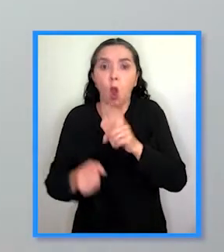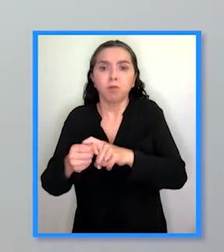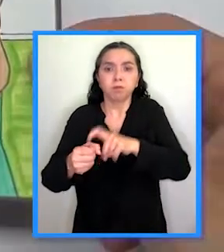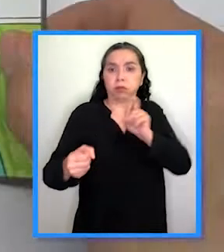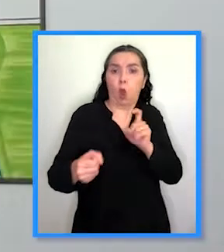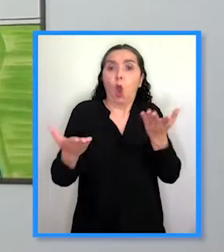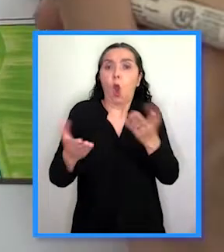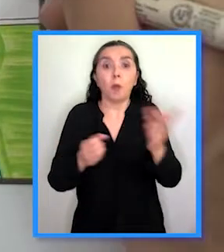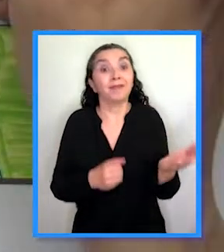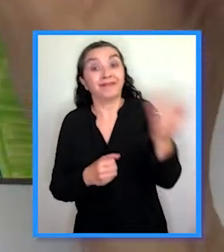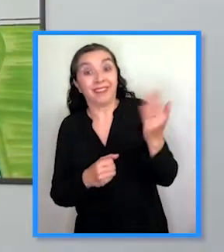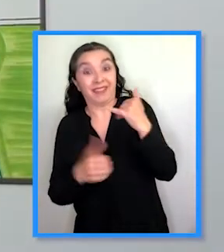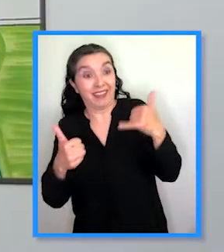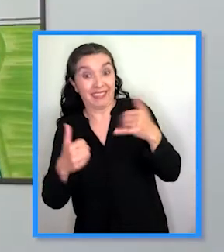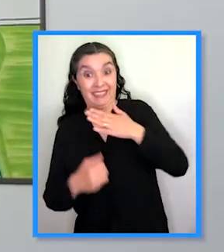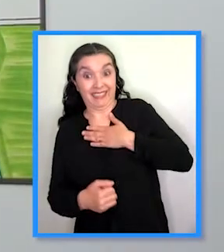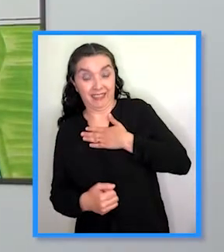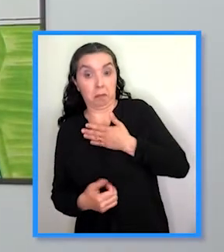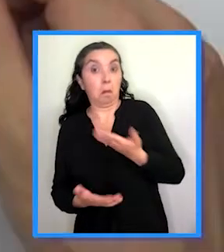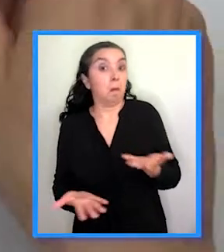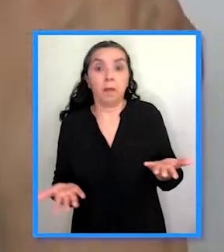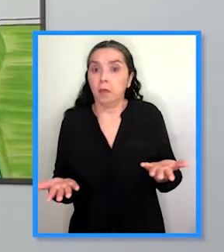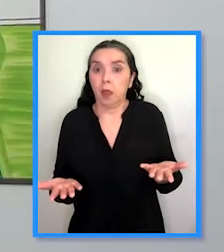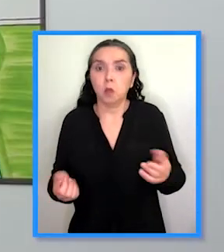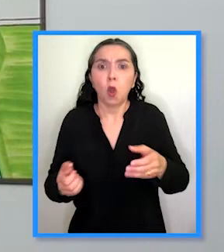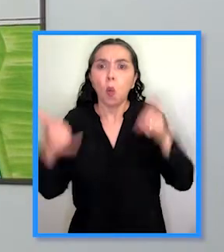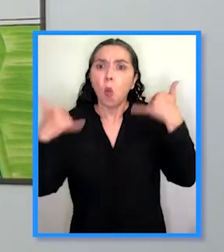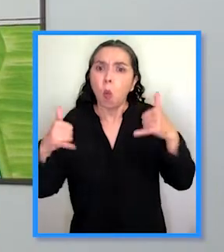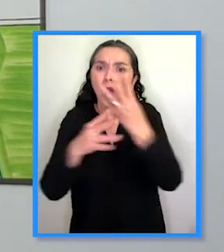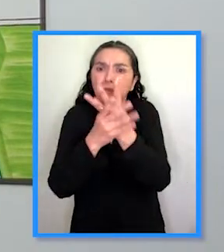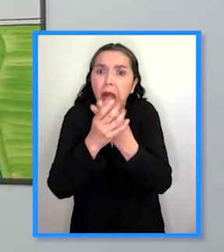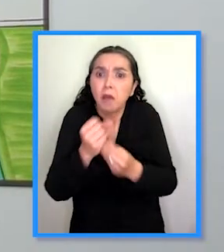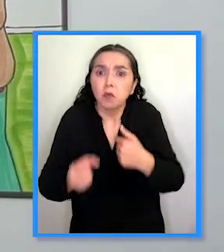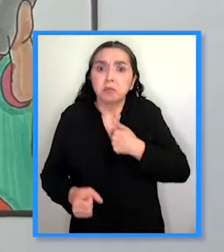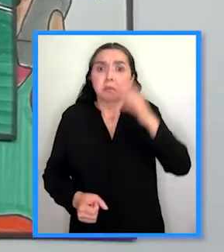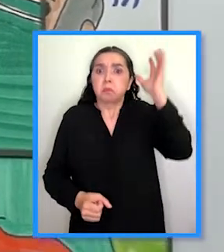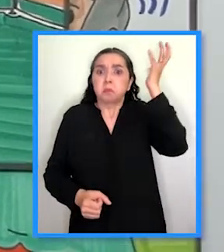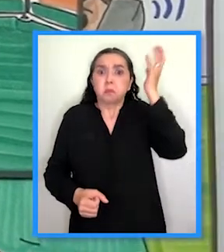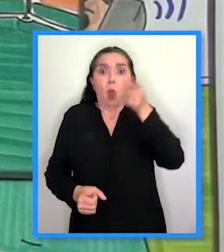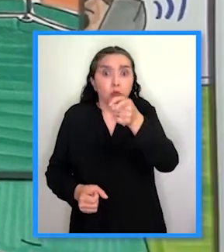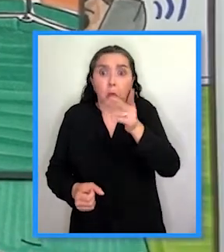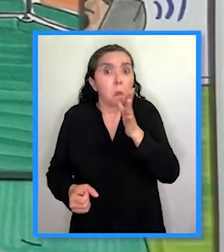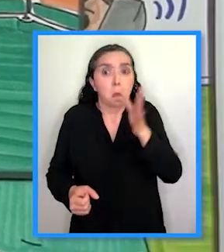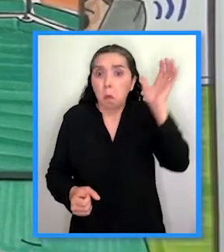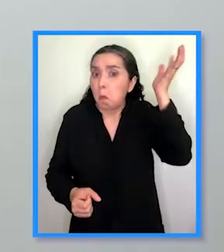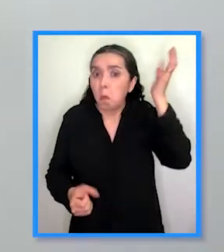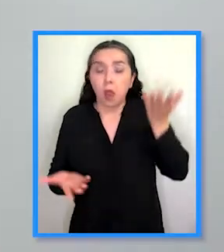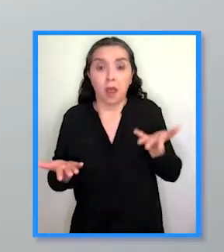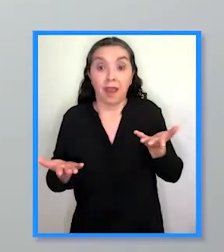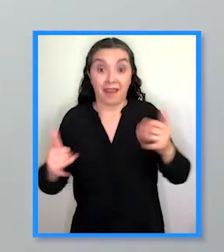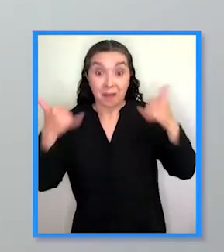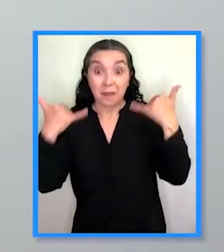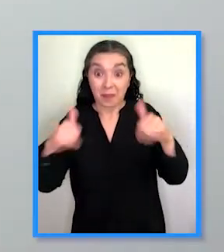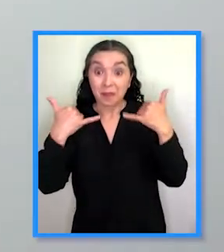retirarte, o cómo invitar a alguien más a jugar contigo. Quizás el juego terminó hace rato y ni siquiera te diste cuenta. Para